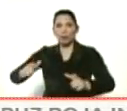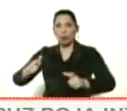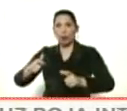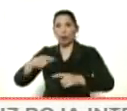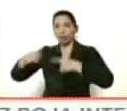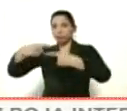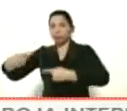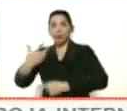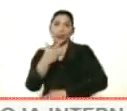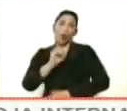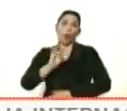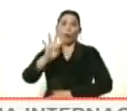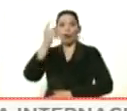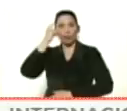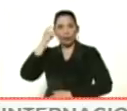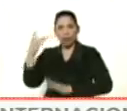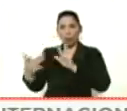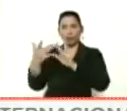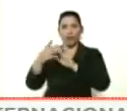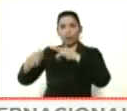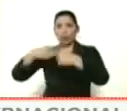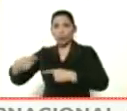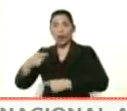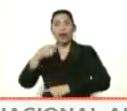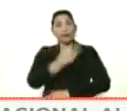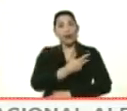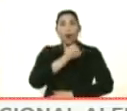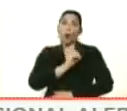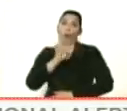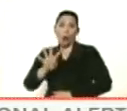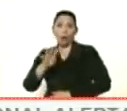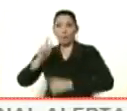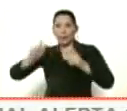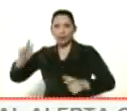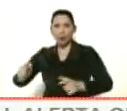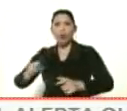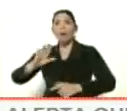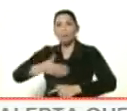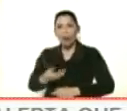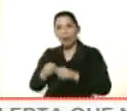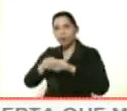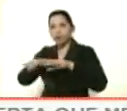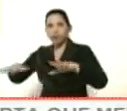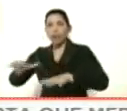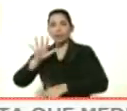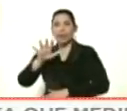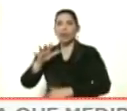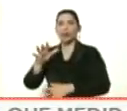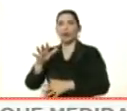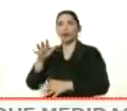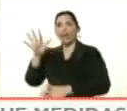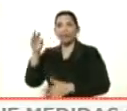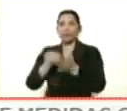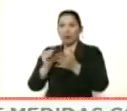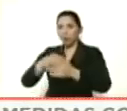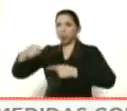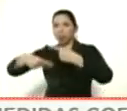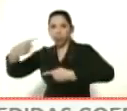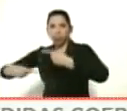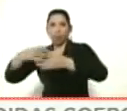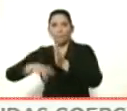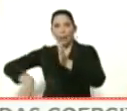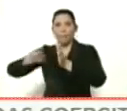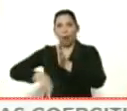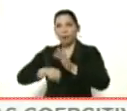3-4 días del contacto, y esas 3-4 personas tienen posibilidad cada uno de infectar 5, y eso es lo que genera la curva exponencial que